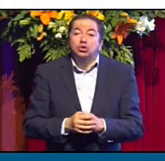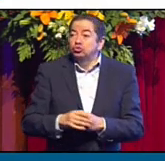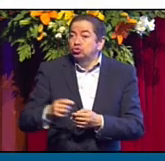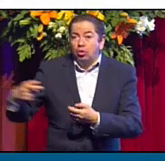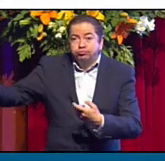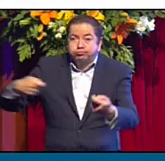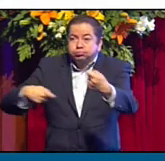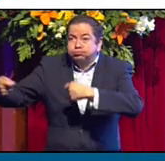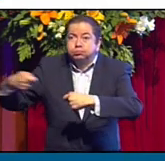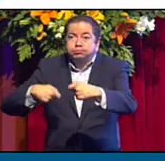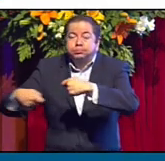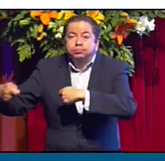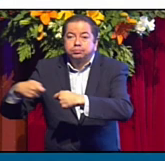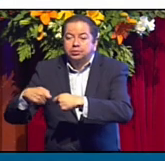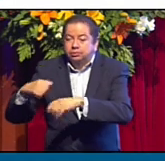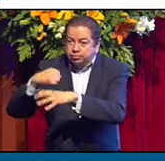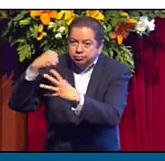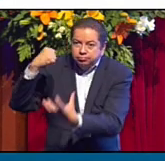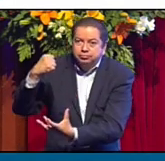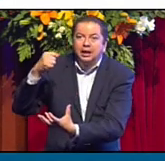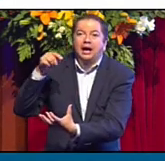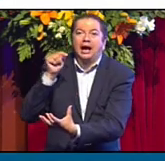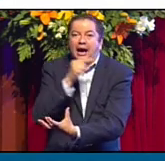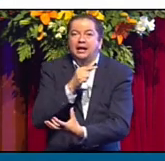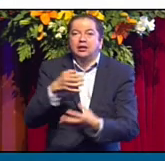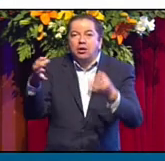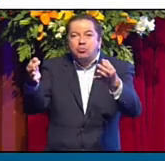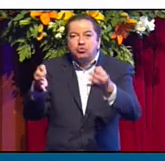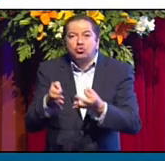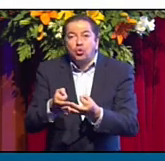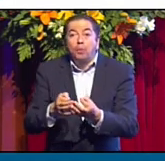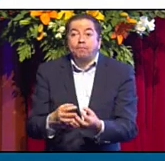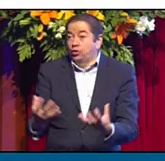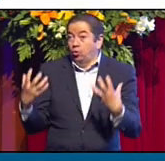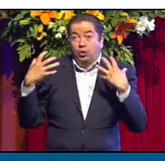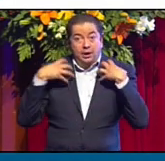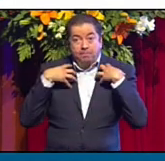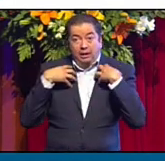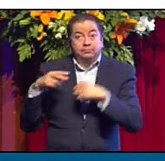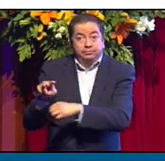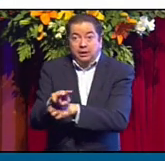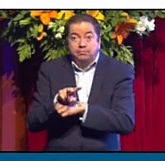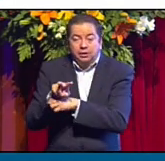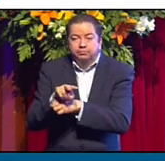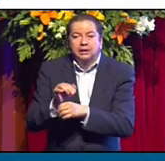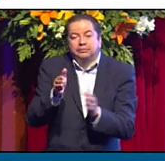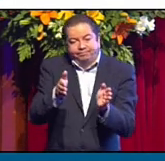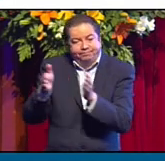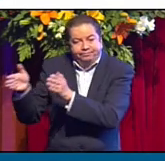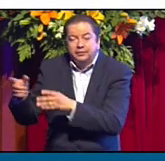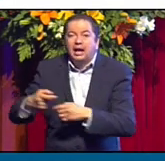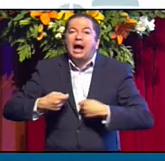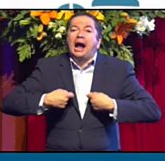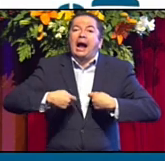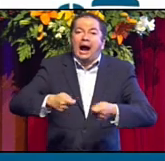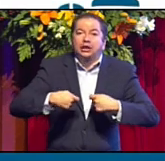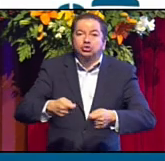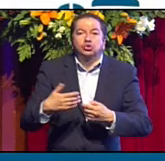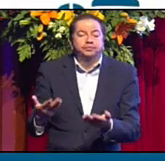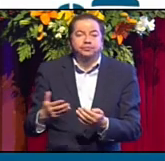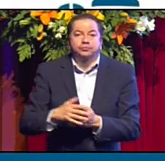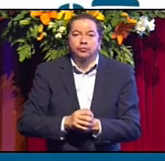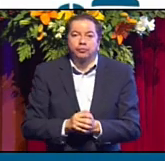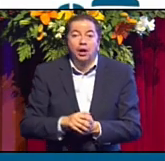están fundamentalmente en esta línea. Una gran responsabilidad administrar. Y después pasamos a los gastos municipales,